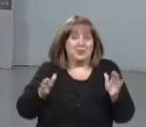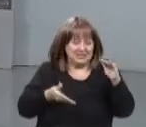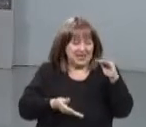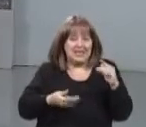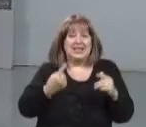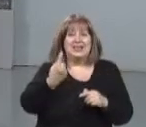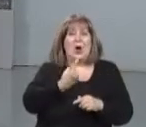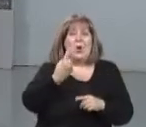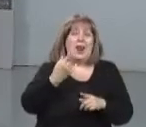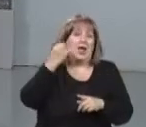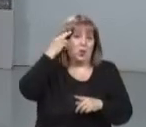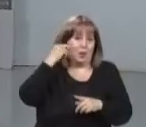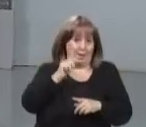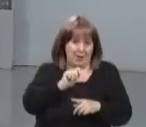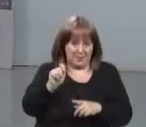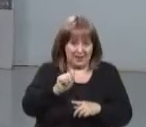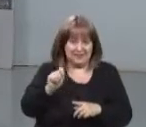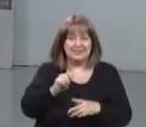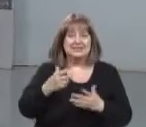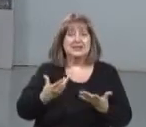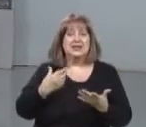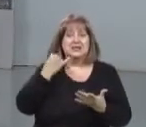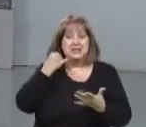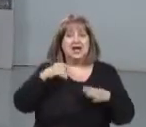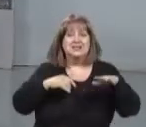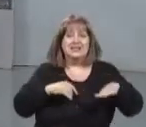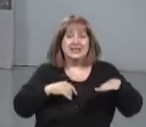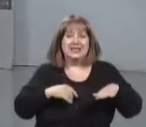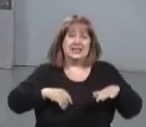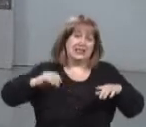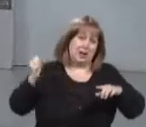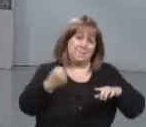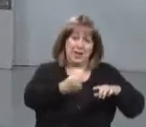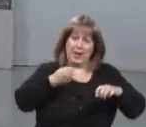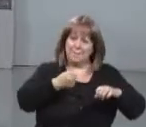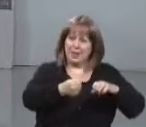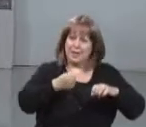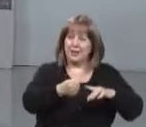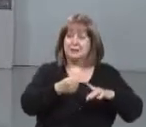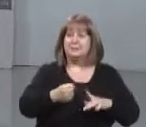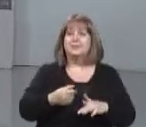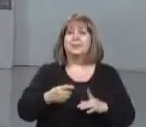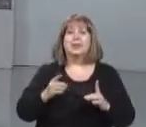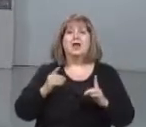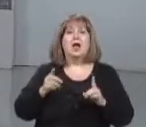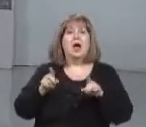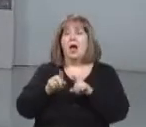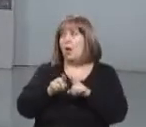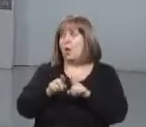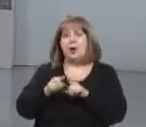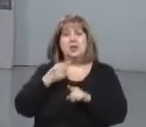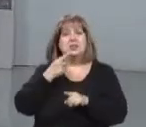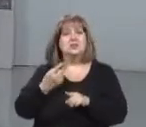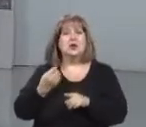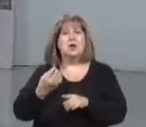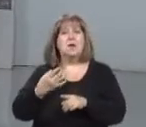bueno, termina él, diríamos, aprovechándose de esa situación. O sea, más allá de que fue en un juicio abreviado, que a veces se suelen